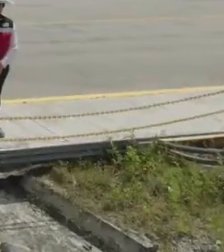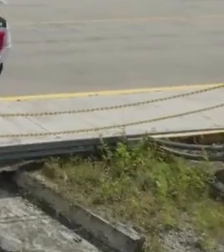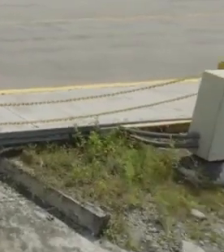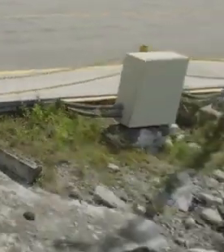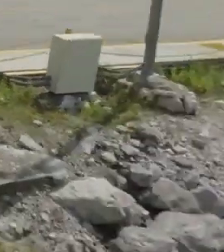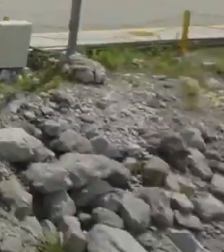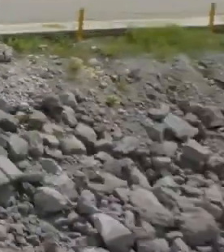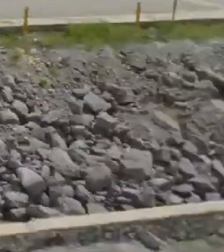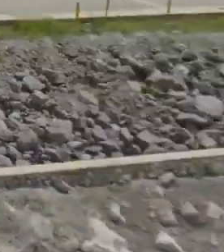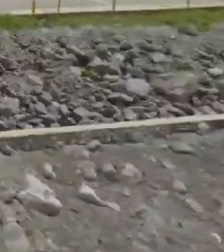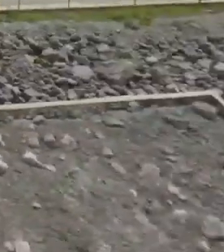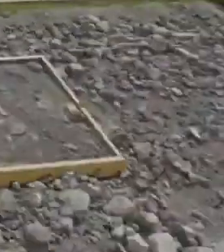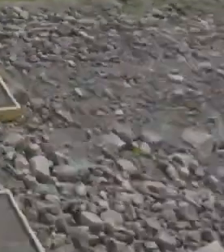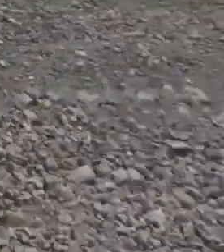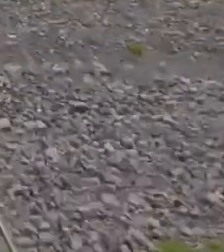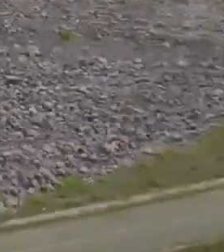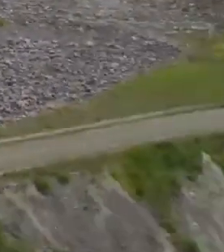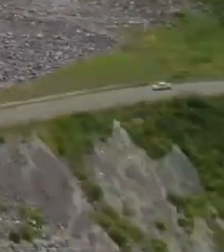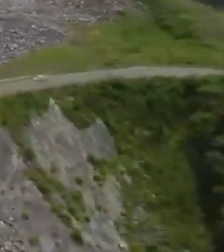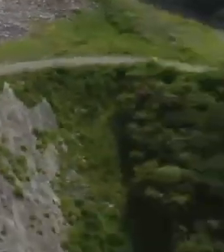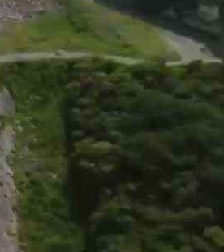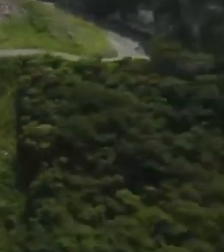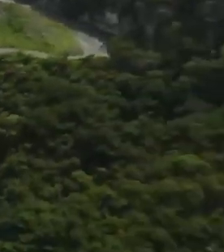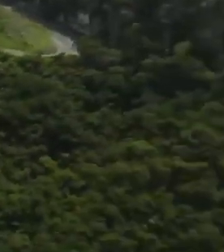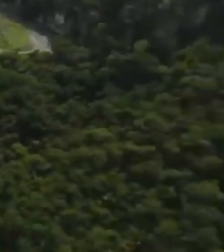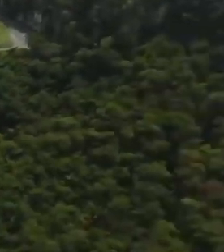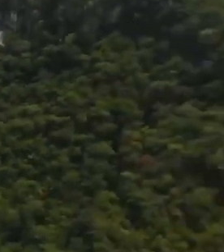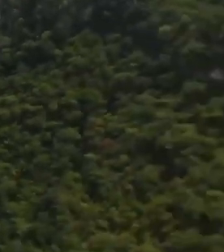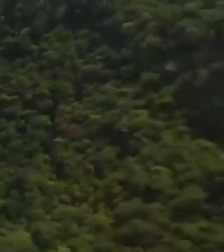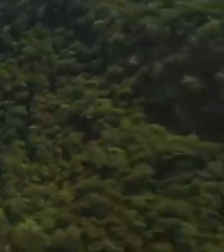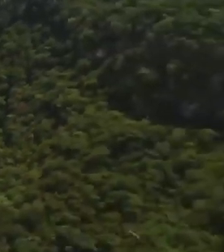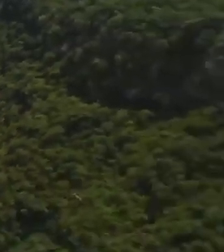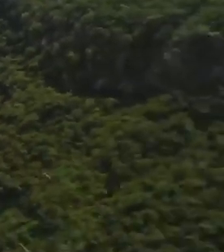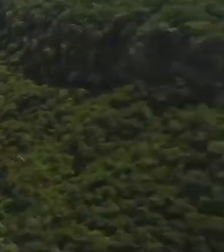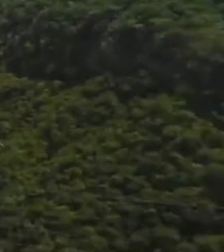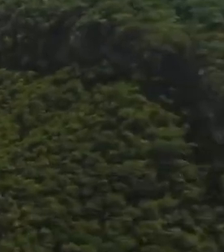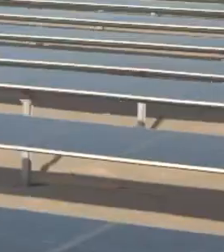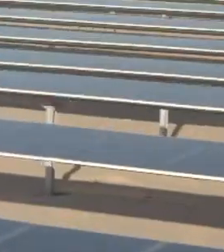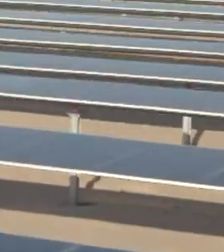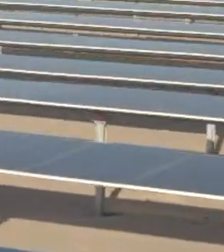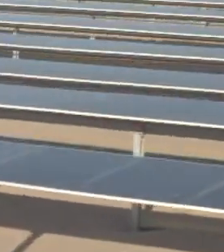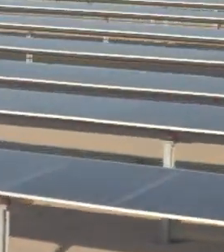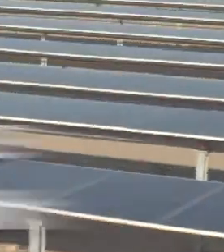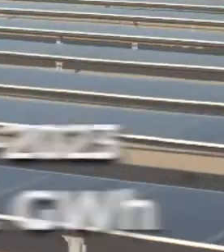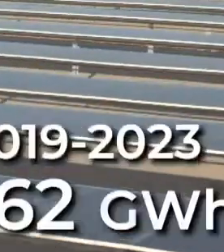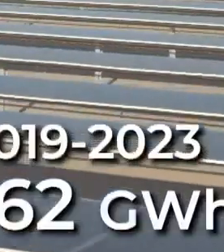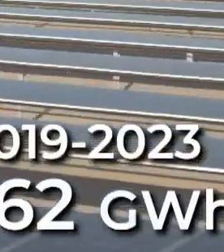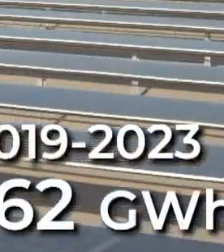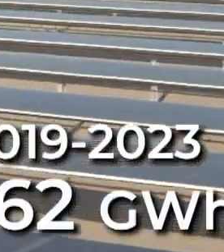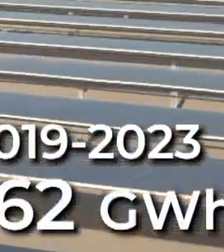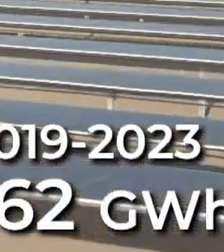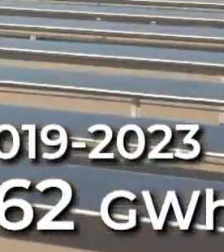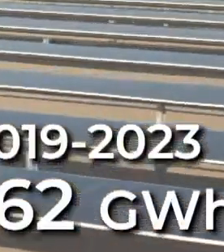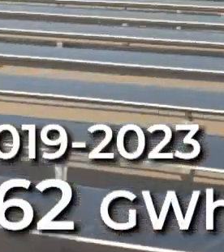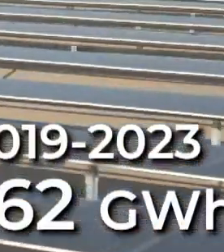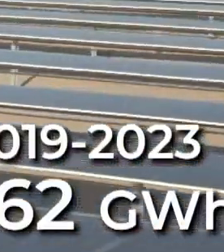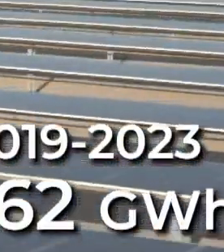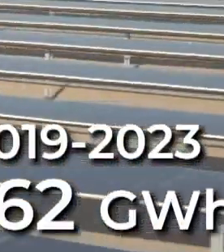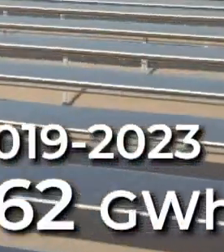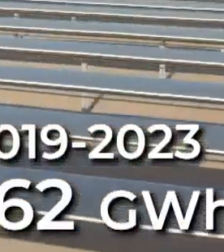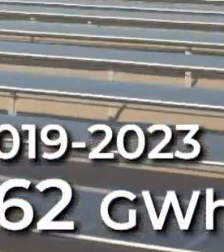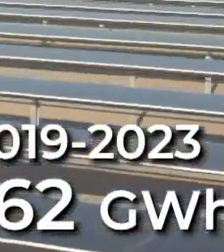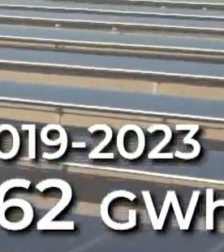Actualmente la CFE es quien inyecta la mayor cantidad de energía limpia al sistema eléctrico, de 2019 al 2023.